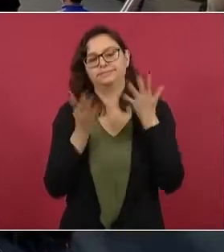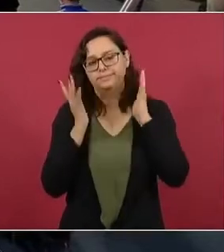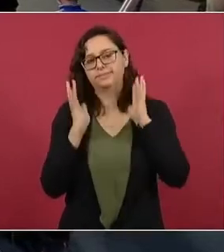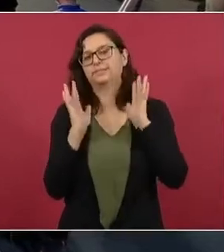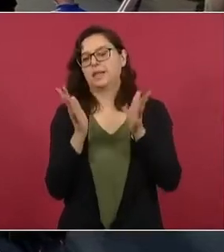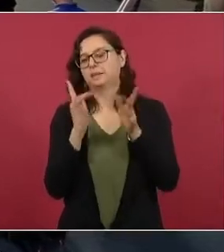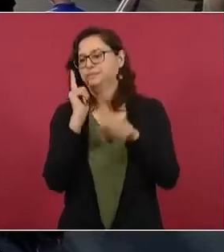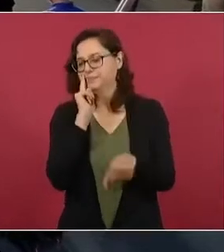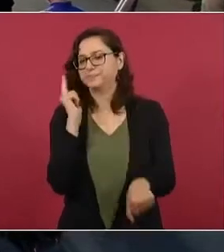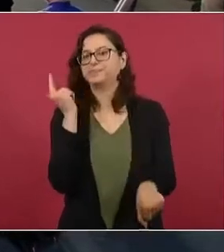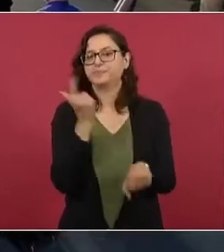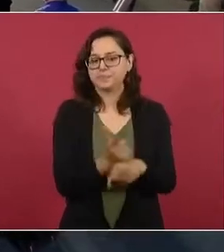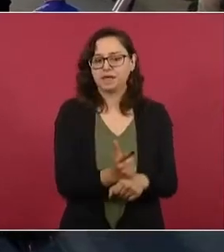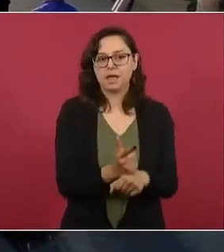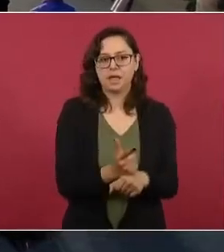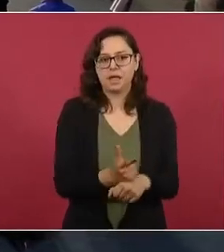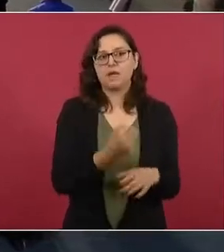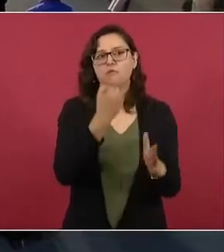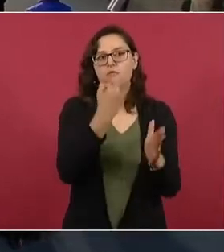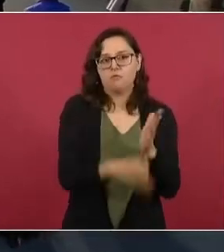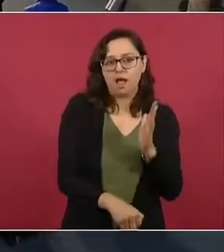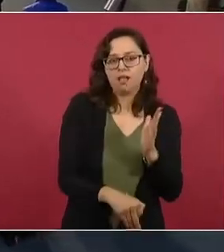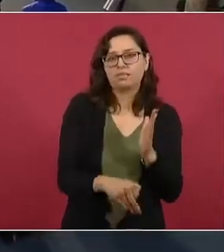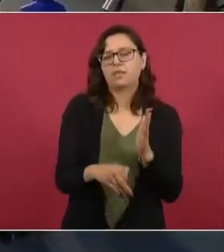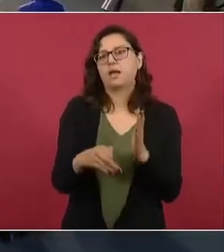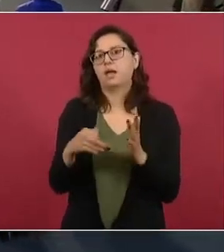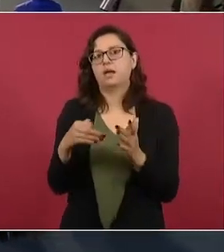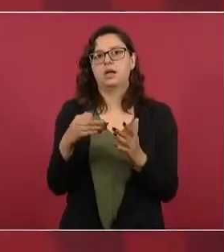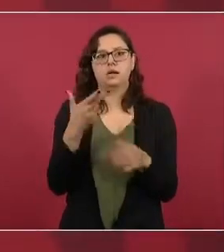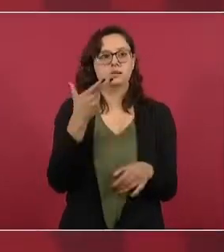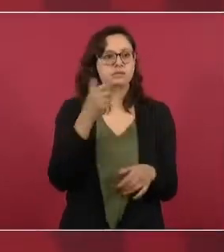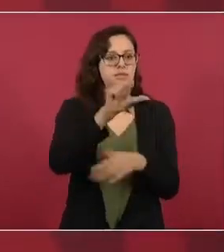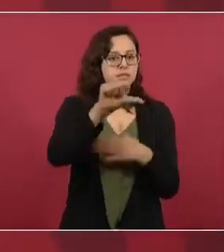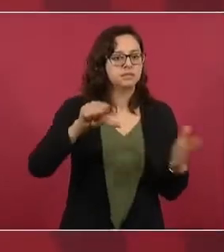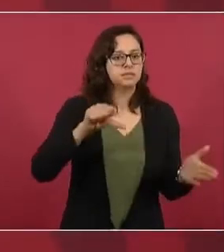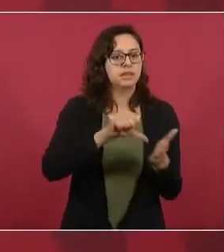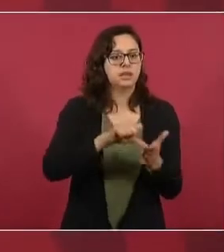falta en cada centro de salud, en cada hospital.